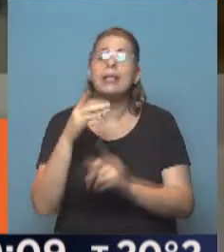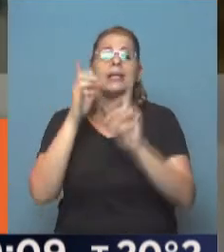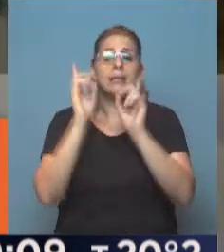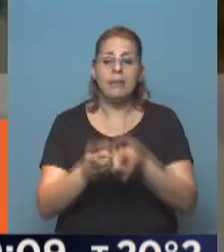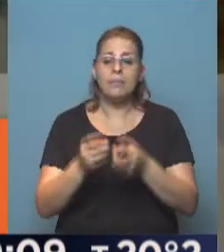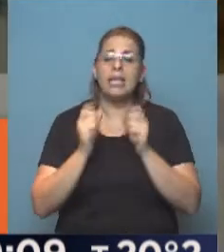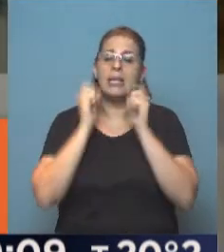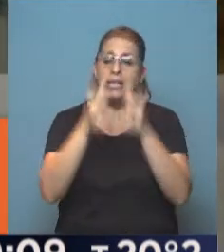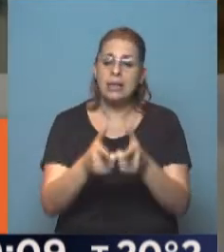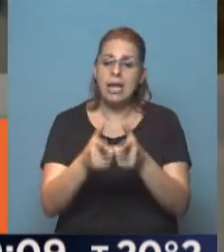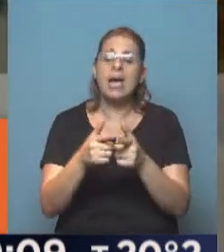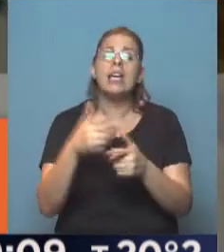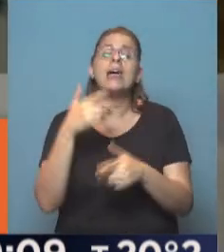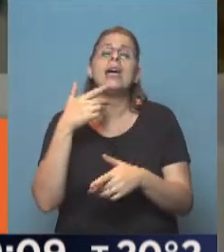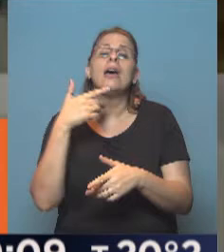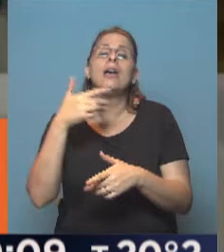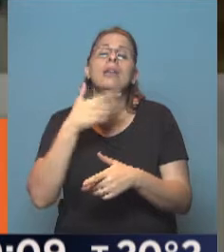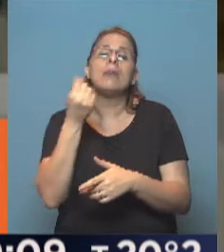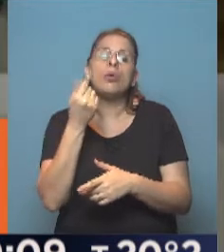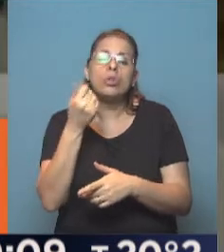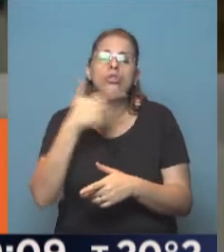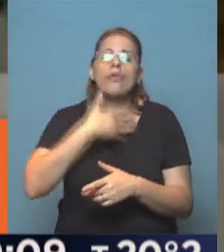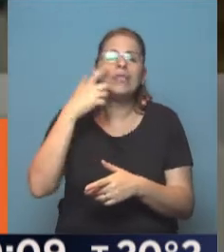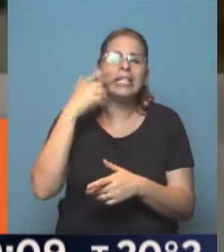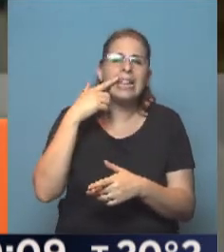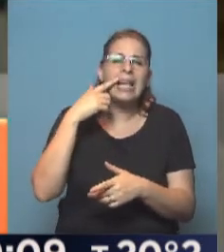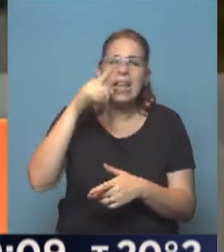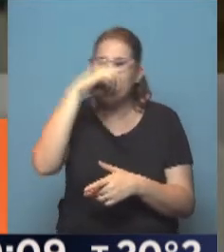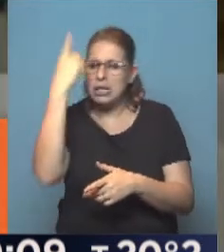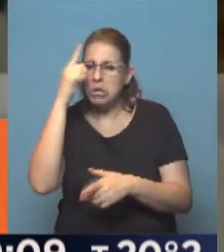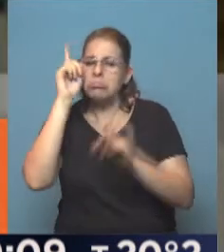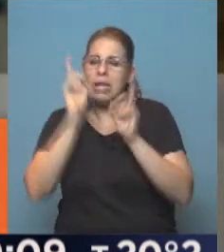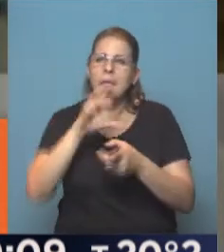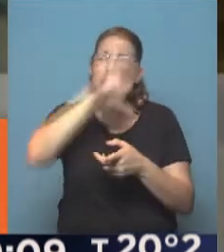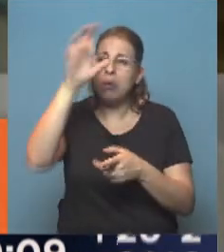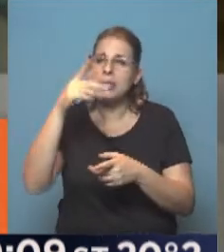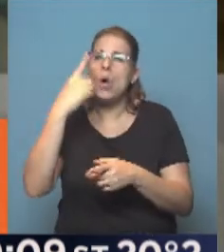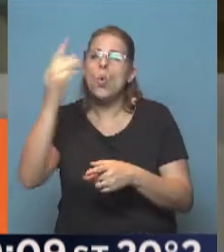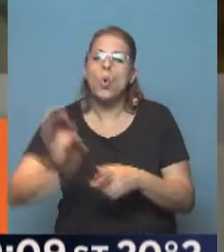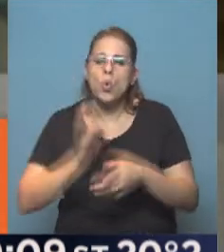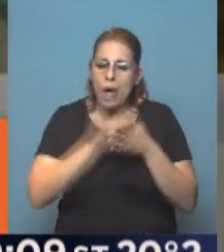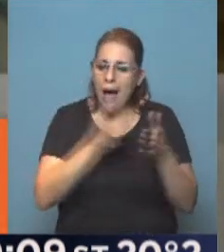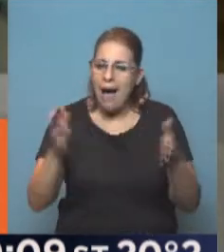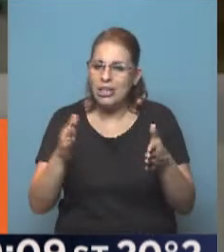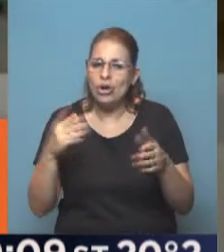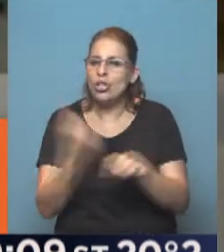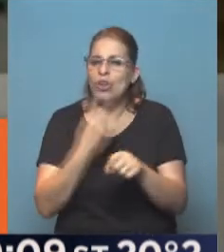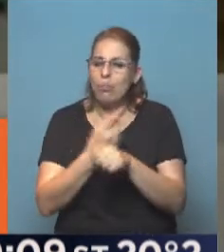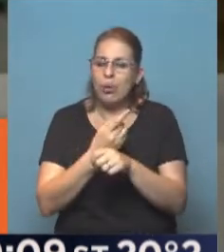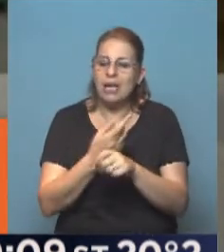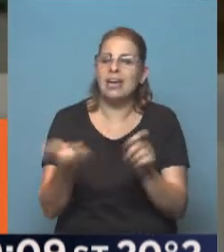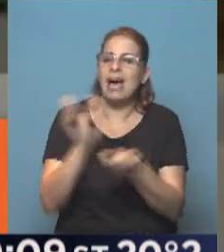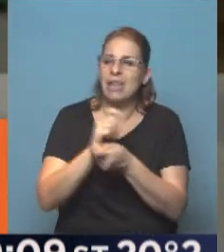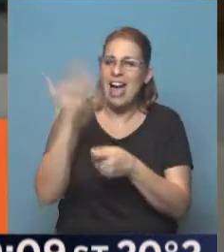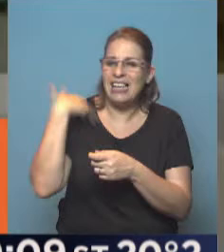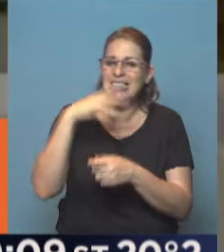garantizar la sustentabilidad fiscal en la Nación y las provincias. No podemos hacer en 12 meses lo que el kirchnerismo no hizo en 12 años. Hoy